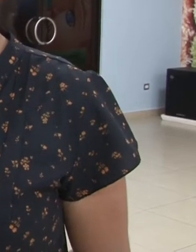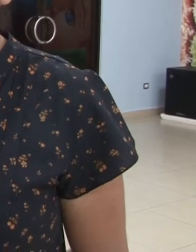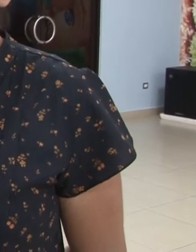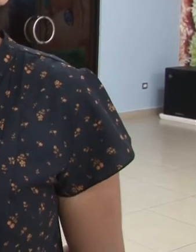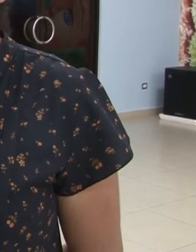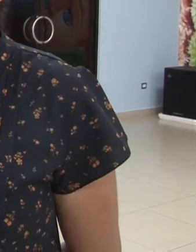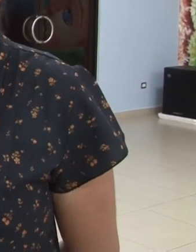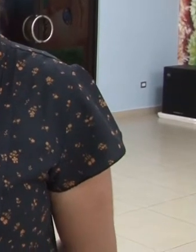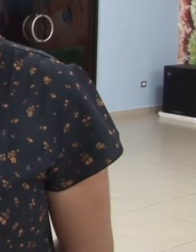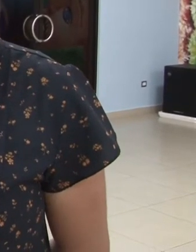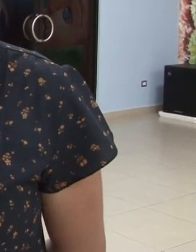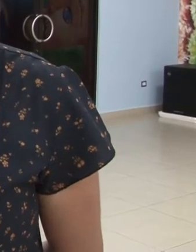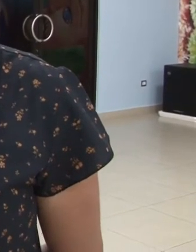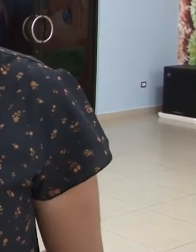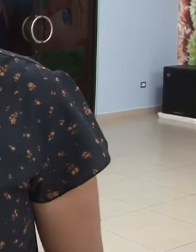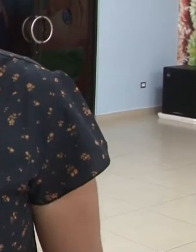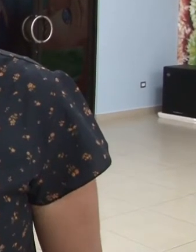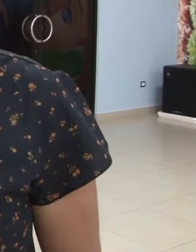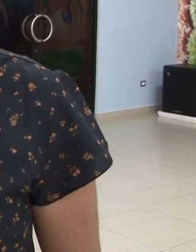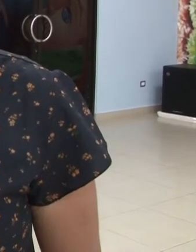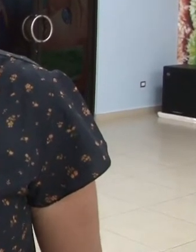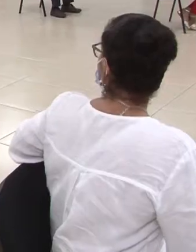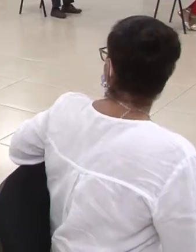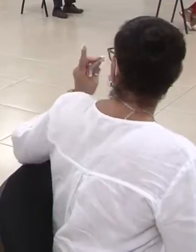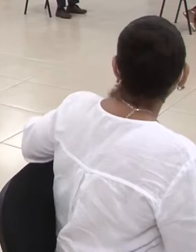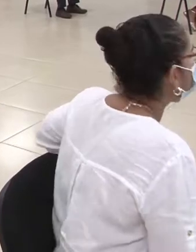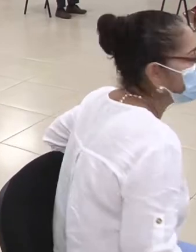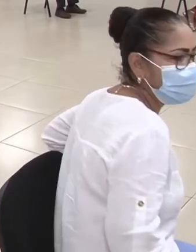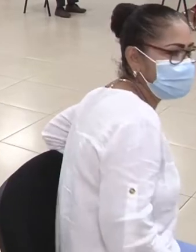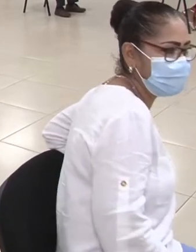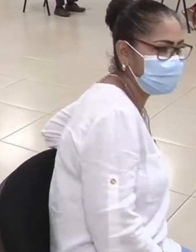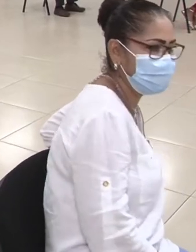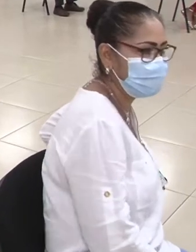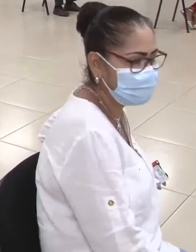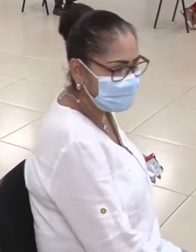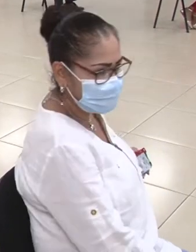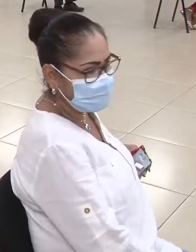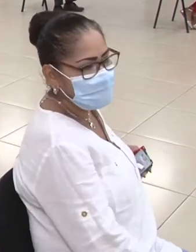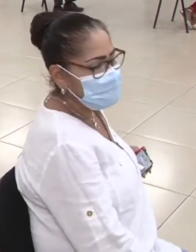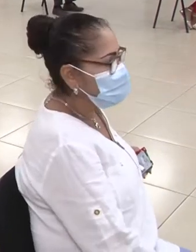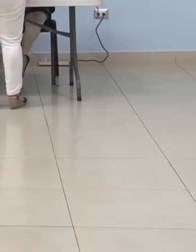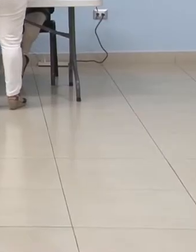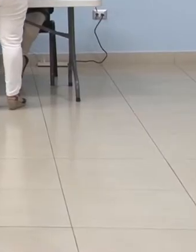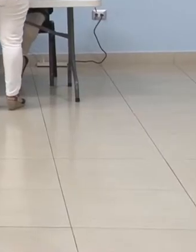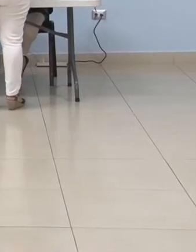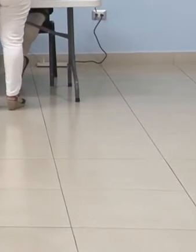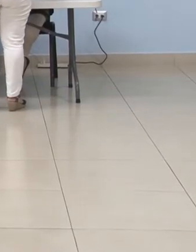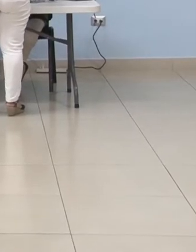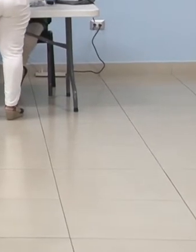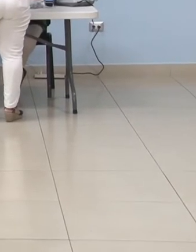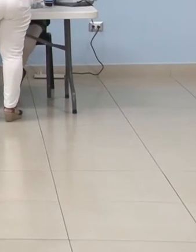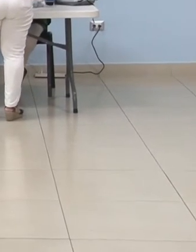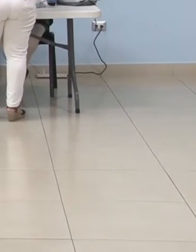navideña. Sí, va a ser un gran aporte para mi familia también. El Gobierno de Reconciliación y Unidad Nacional priorizó la entrega anticipada